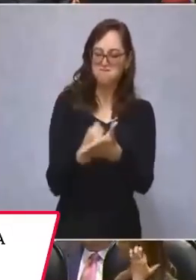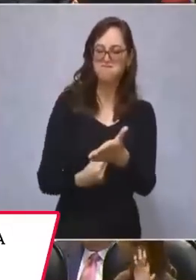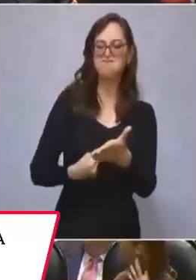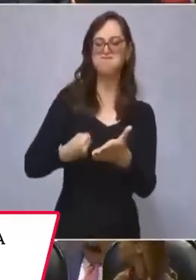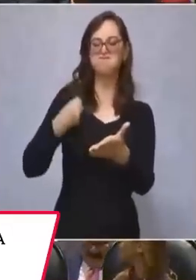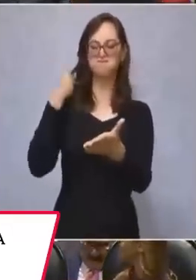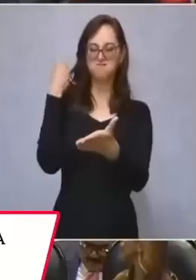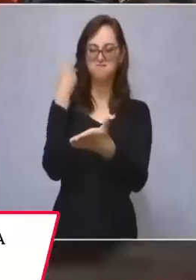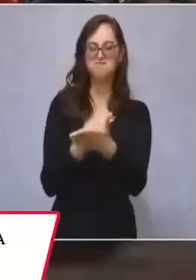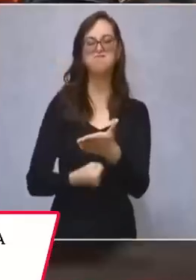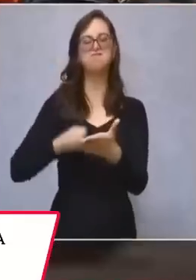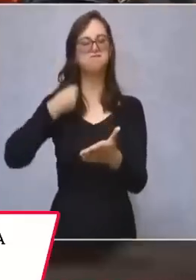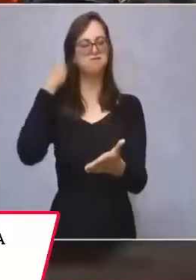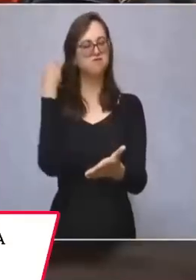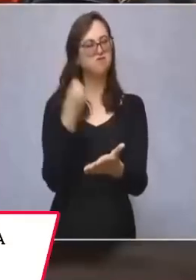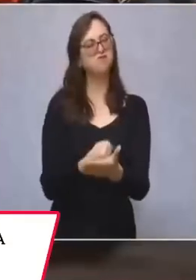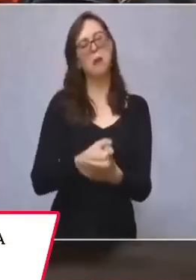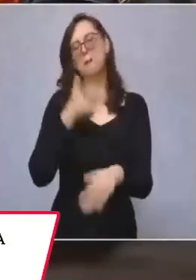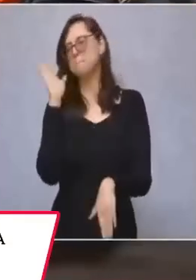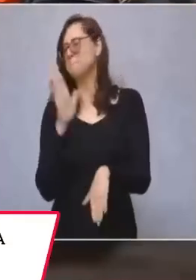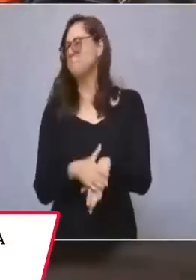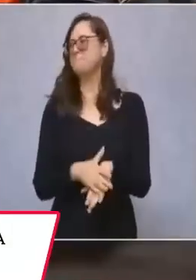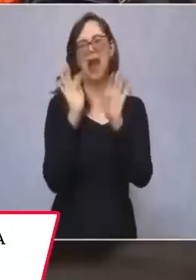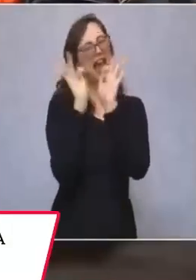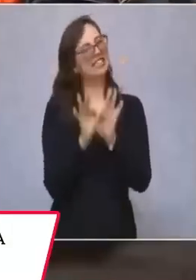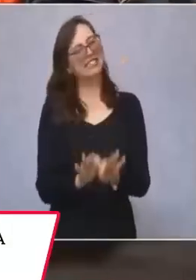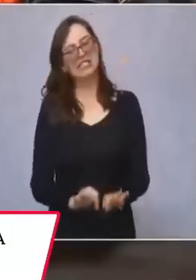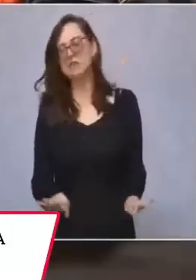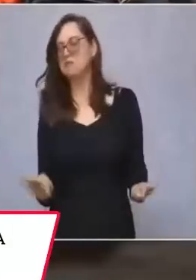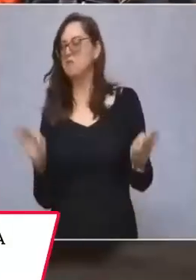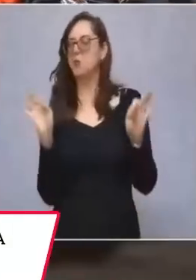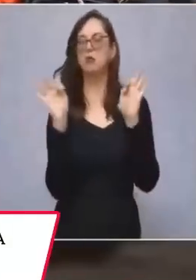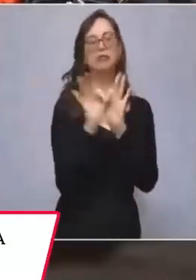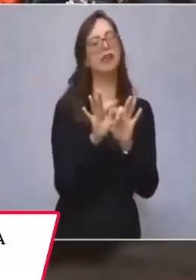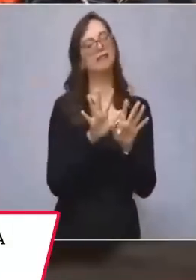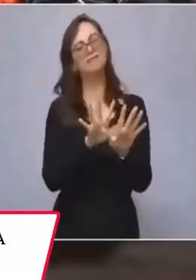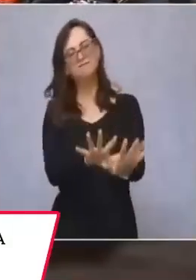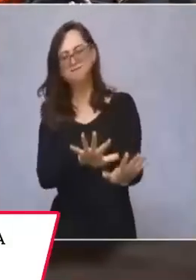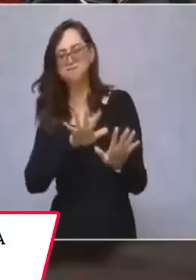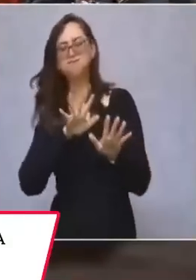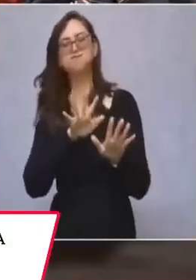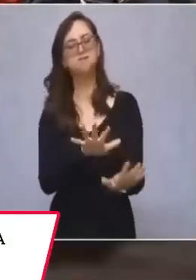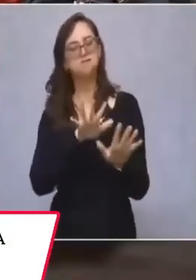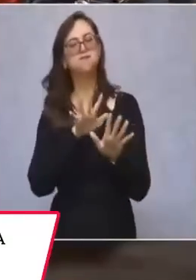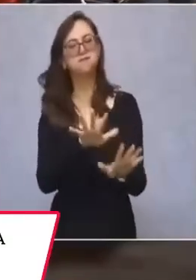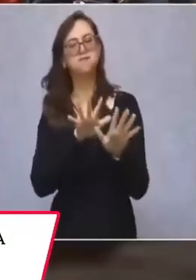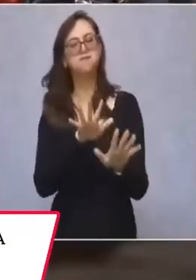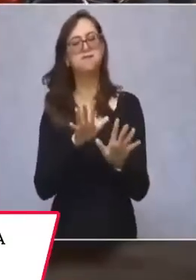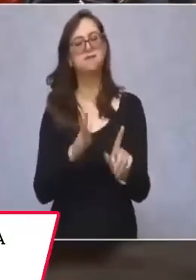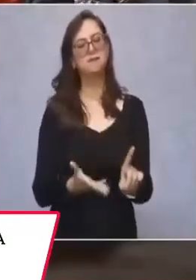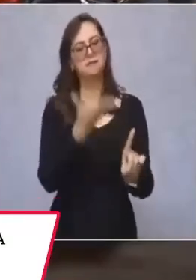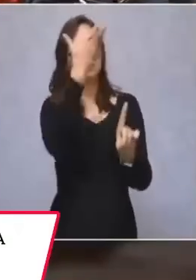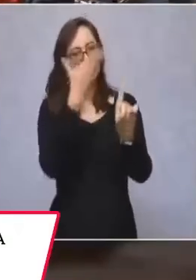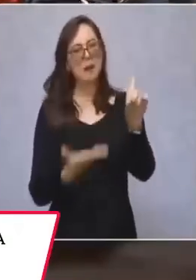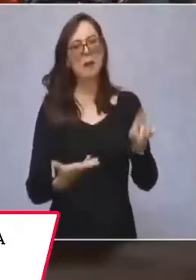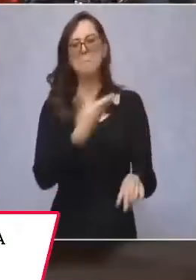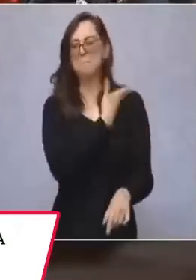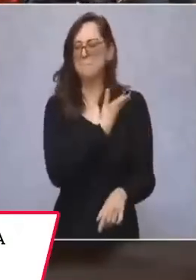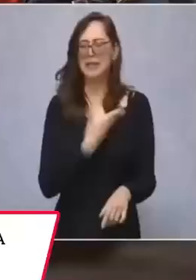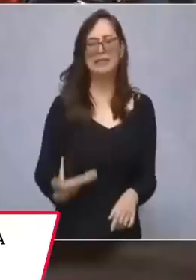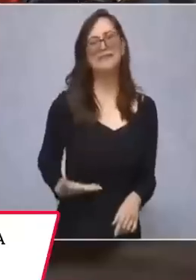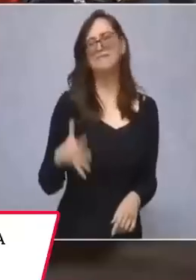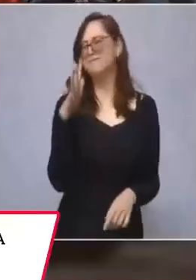contrario para lo que fue creado, teníamos una comisión reguladora de energía y una comisión nacional de hidrocarburos que